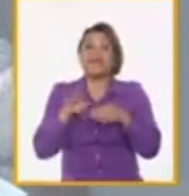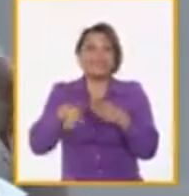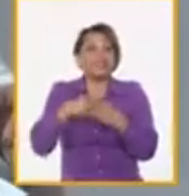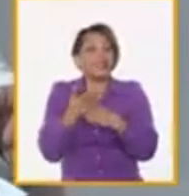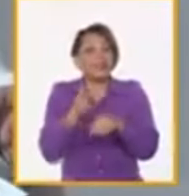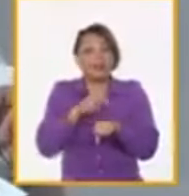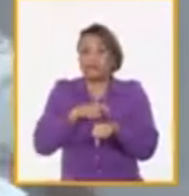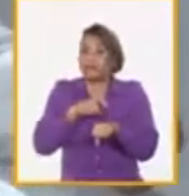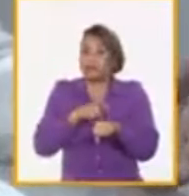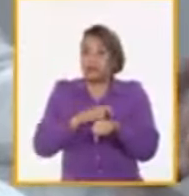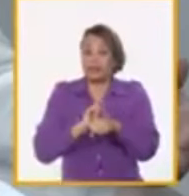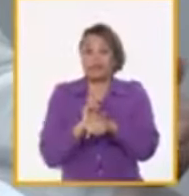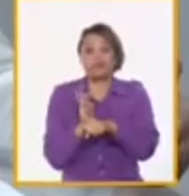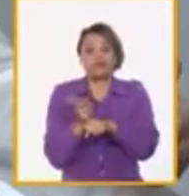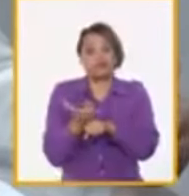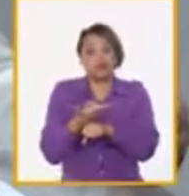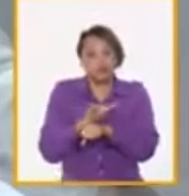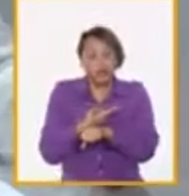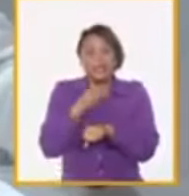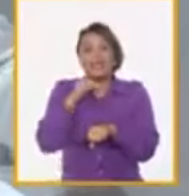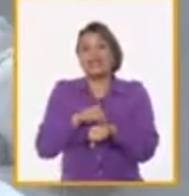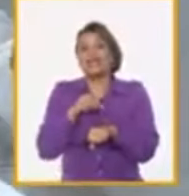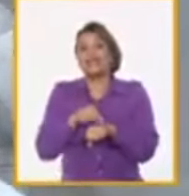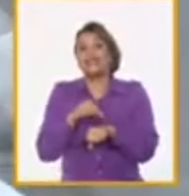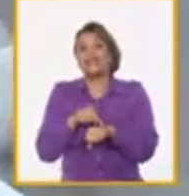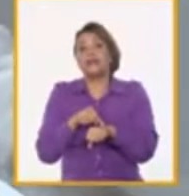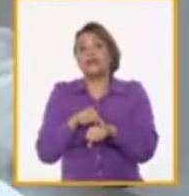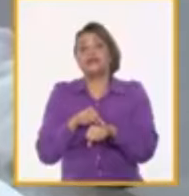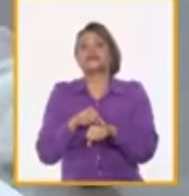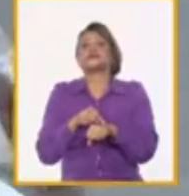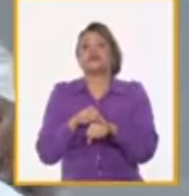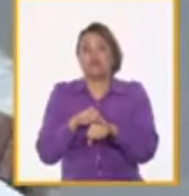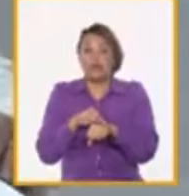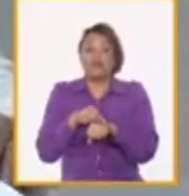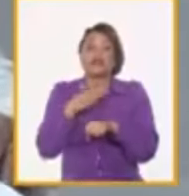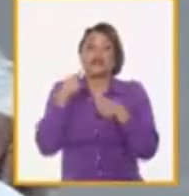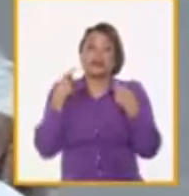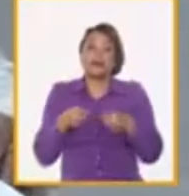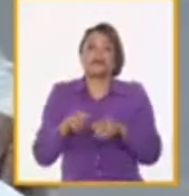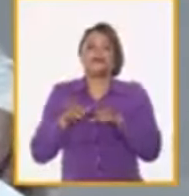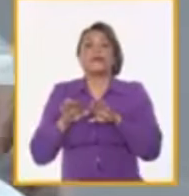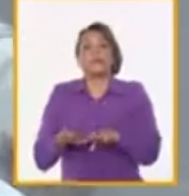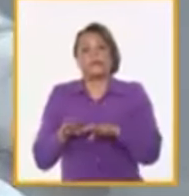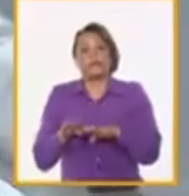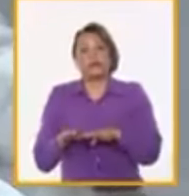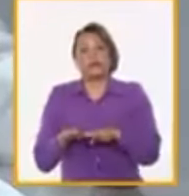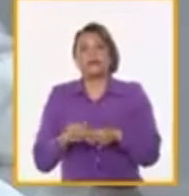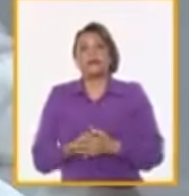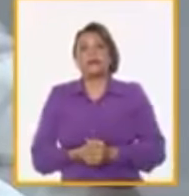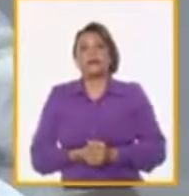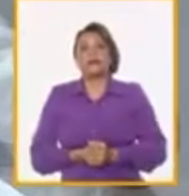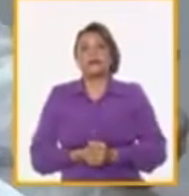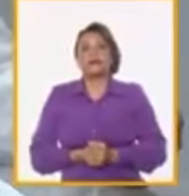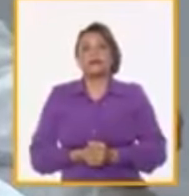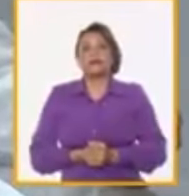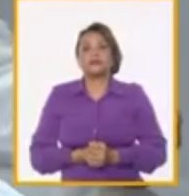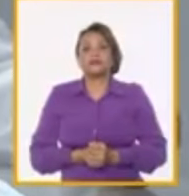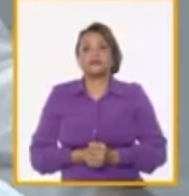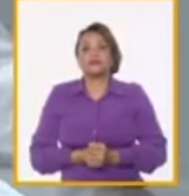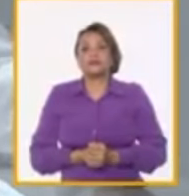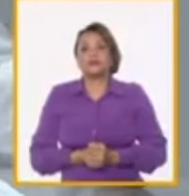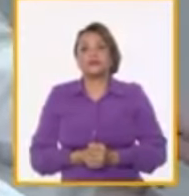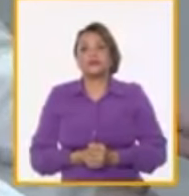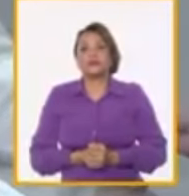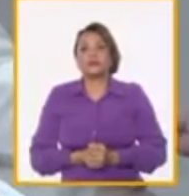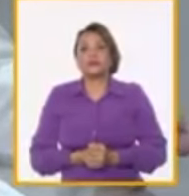los equipos a la vez, todo ese tiempo, entonces hay que suplir o tratar de suplir los que reciben agua por redes con tiro